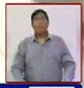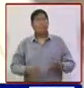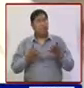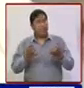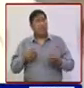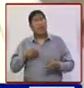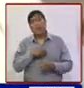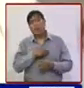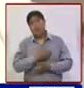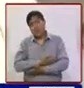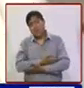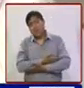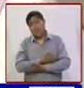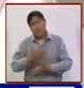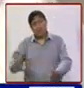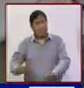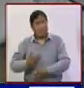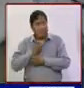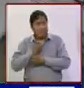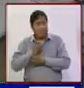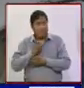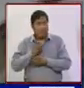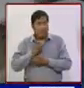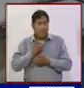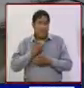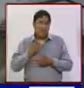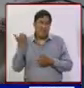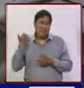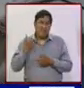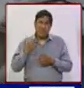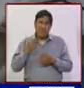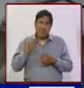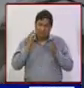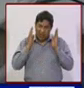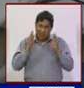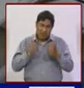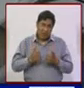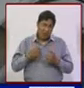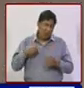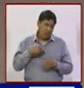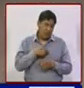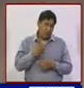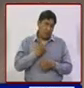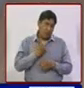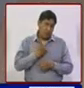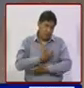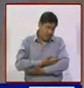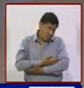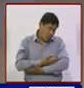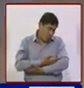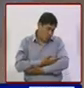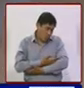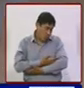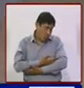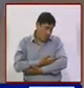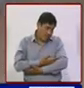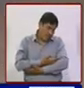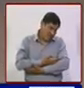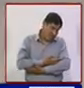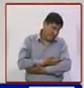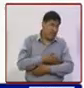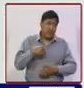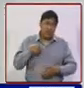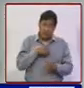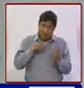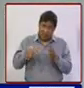Queremos recuperar el bebé. Allá es, no va a sufrir el bebé, no van a atender como nosotros también. Si no podemos dejar nosotros